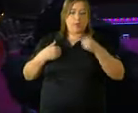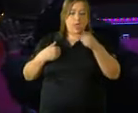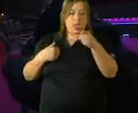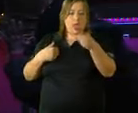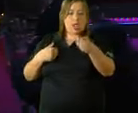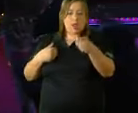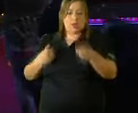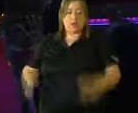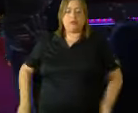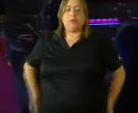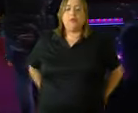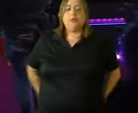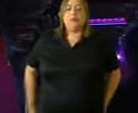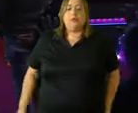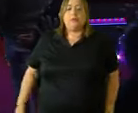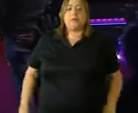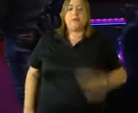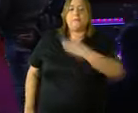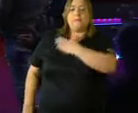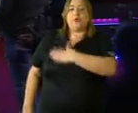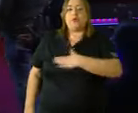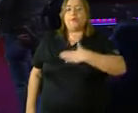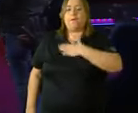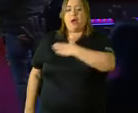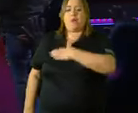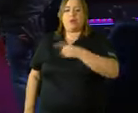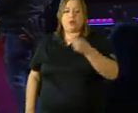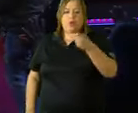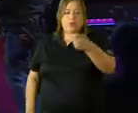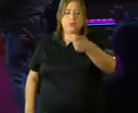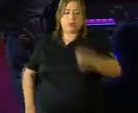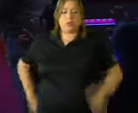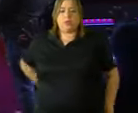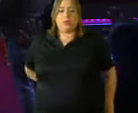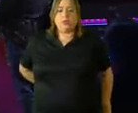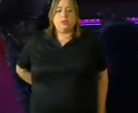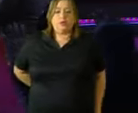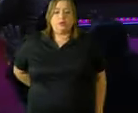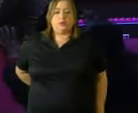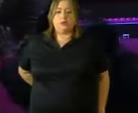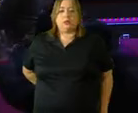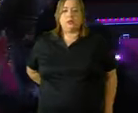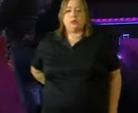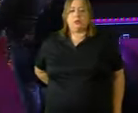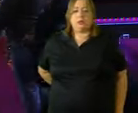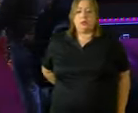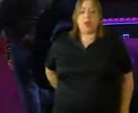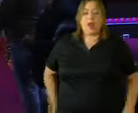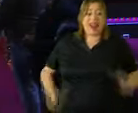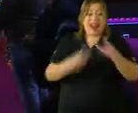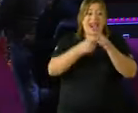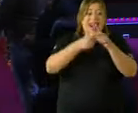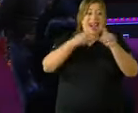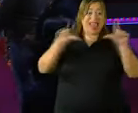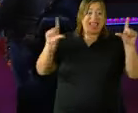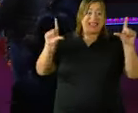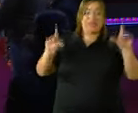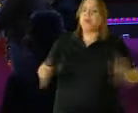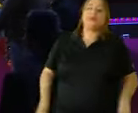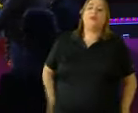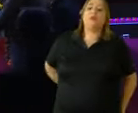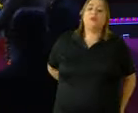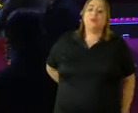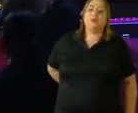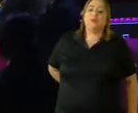pastora, por favor, Sera Mashanda, Olga, Boshakataba. Hay una liberación fuerte aquí. Pastora Dorlin, por